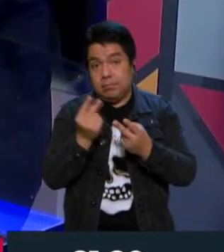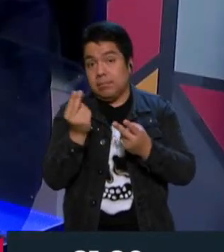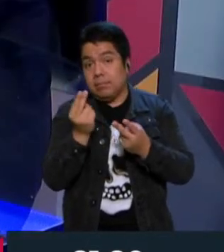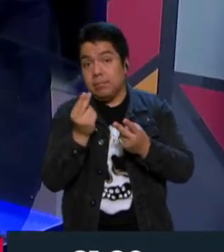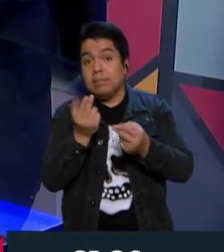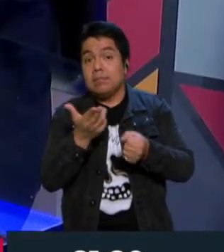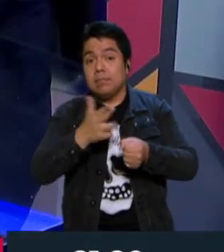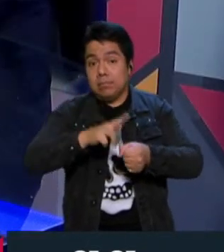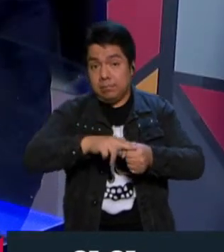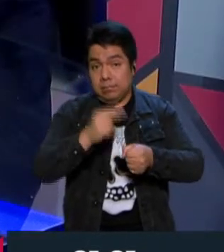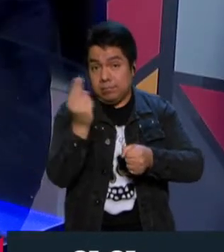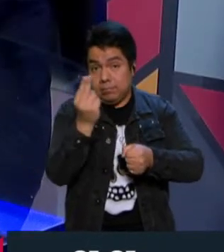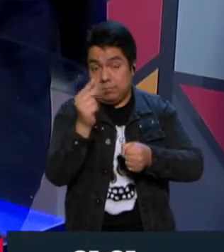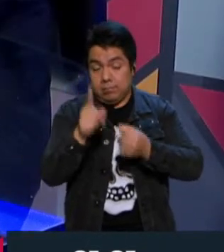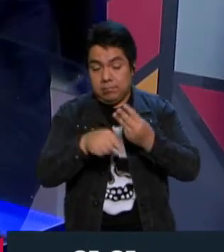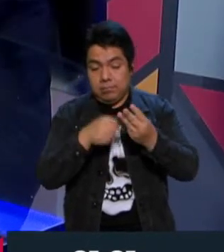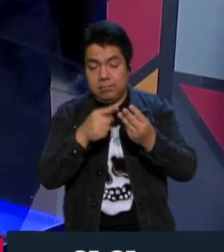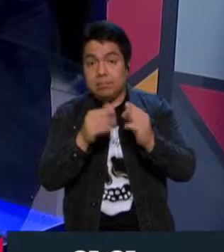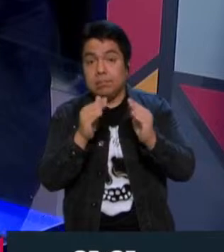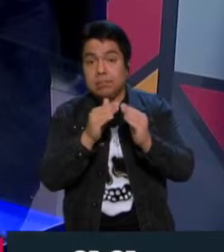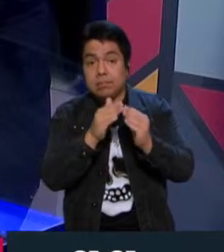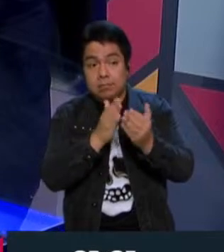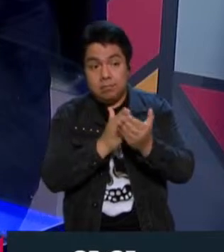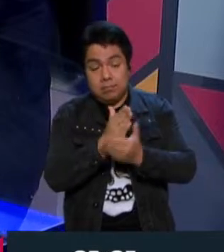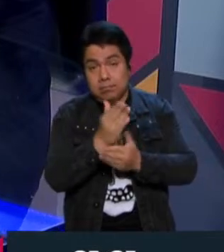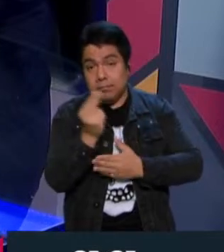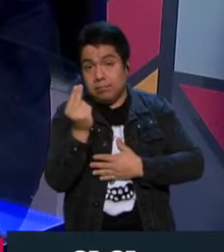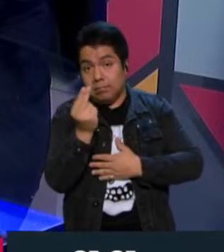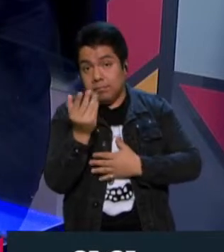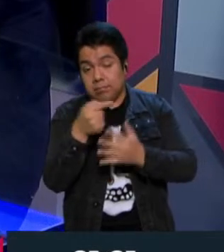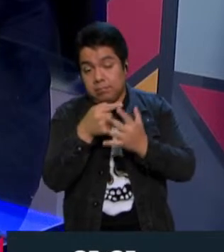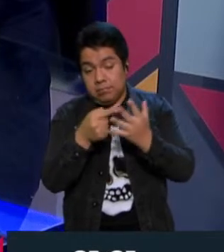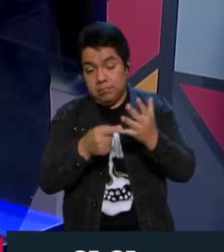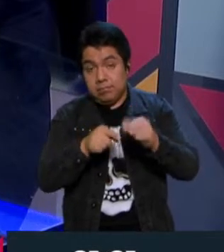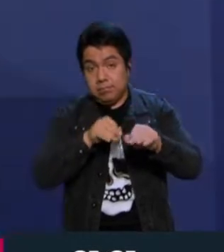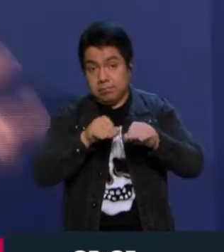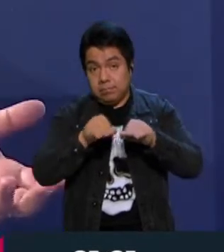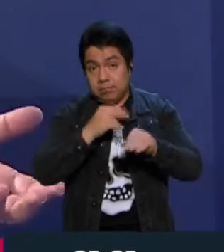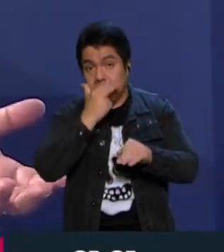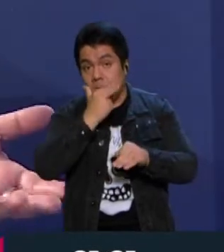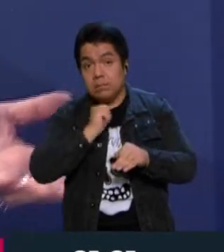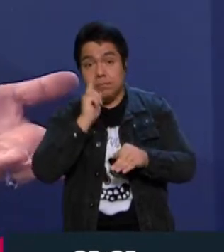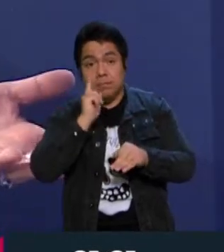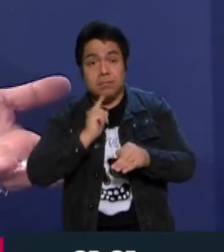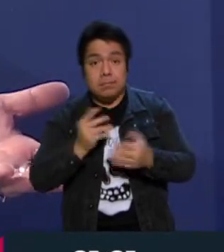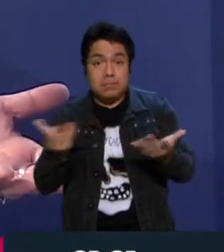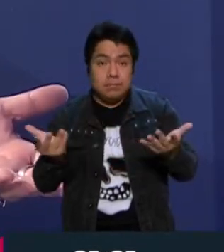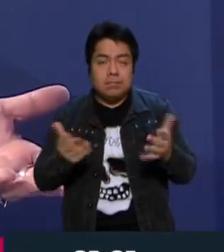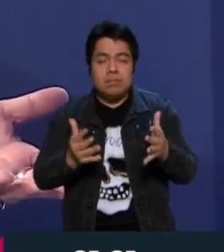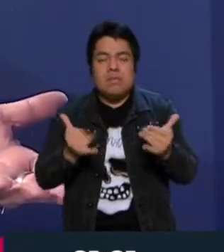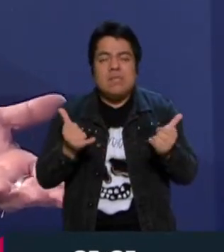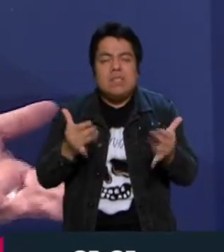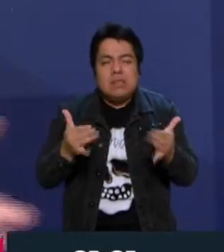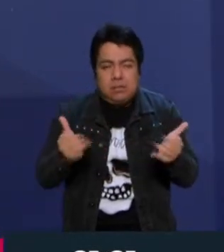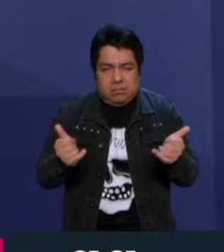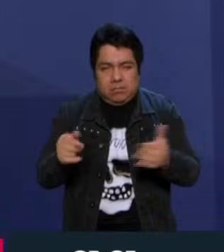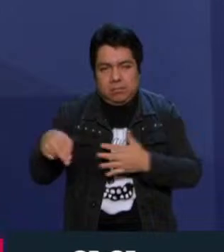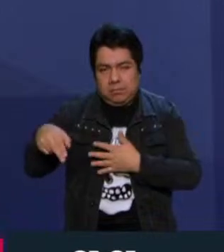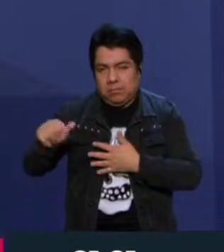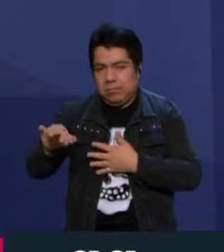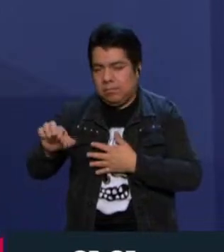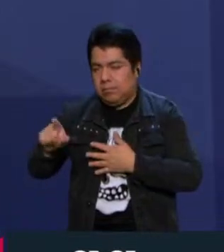a hospitales, necesitas acceso a la vivienda, etcétera. Somos trabajadores y trabajadoras. Es una de las tantas trampas del neoliberalismo, o